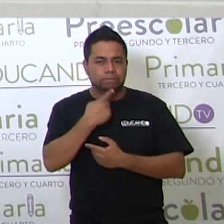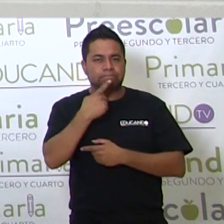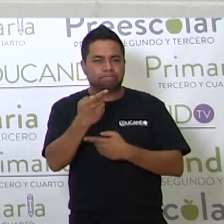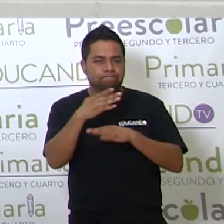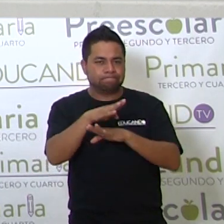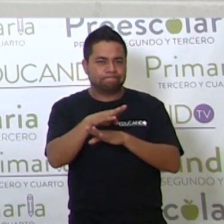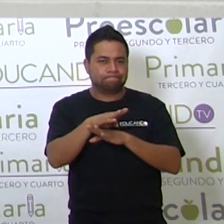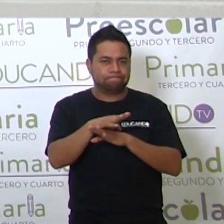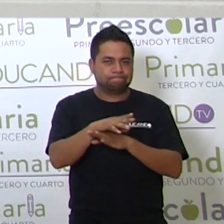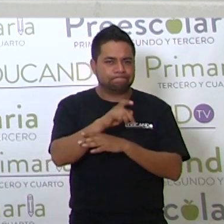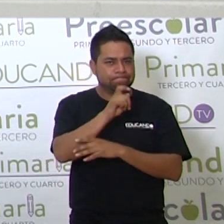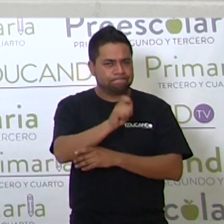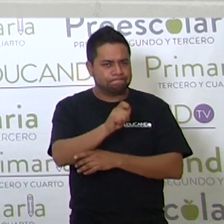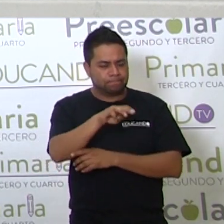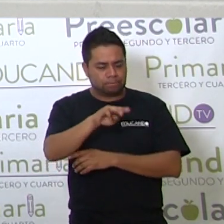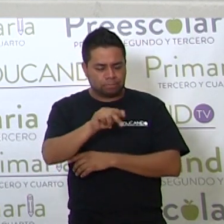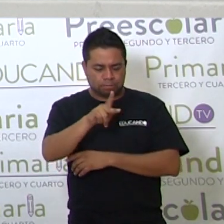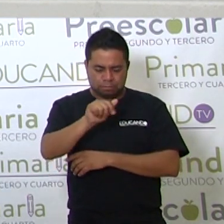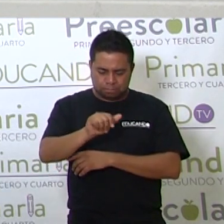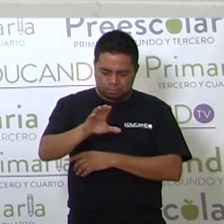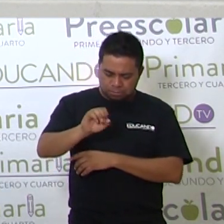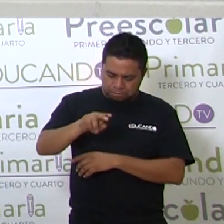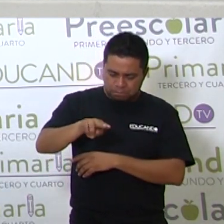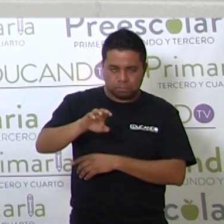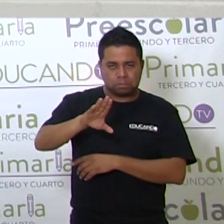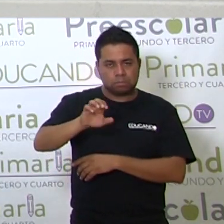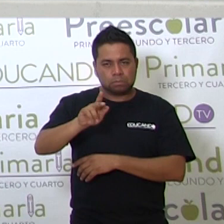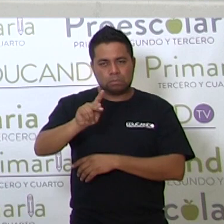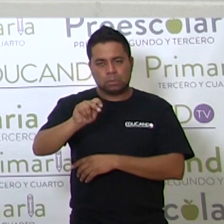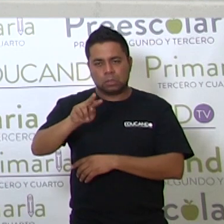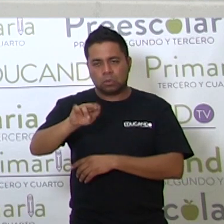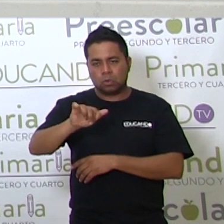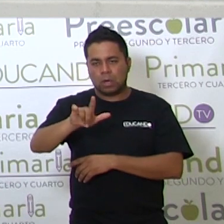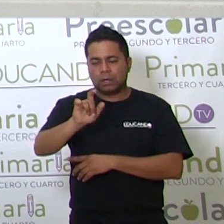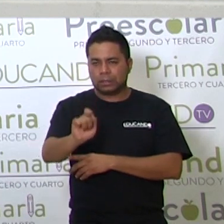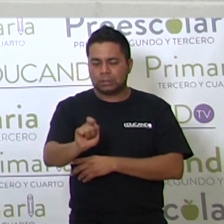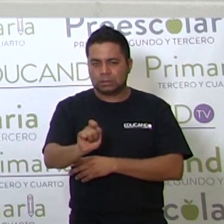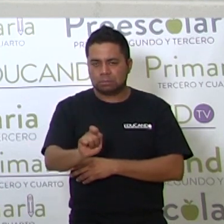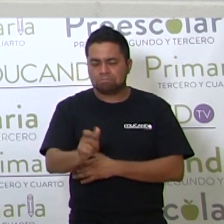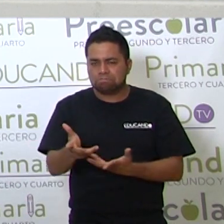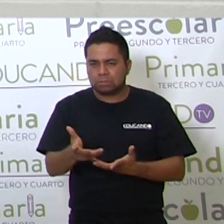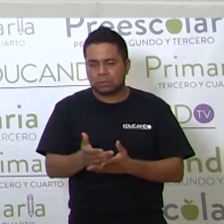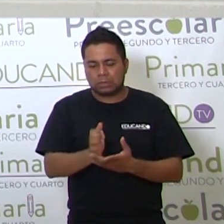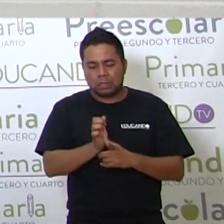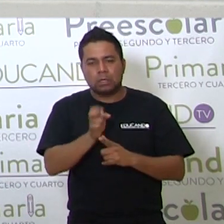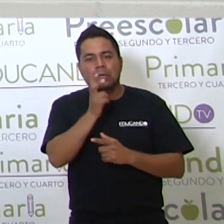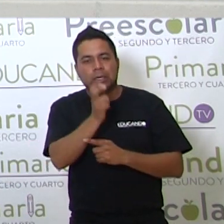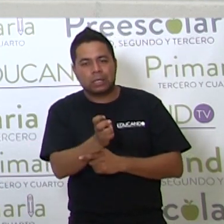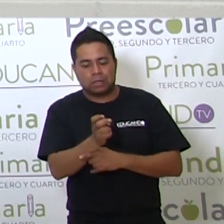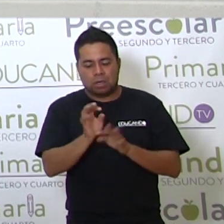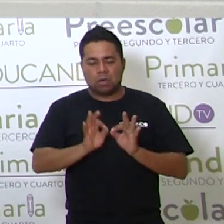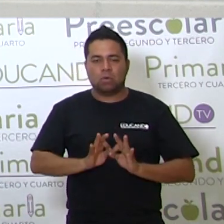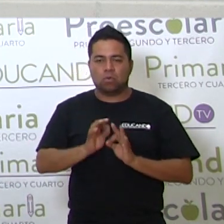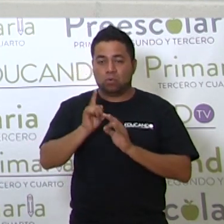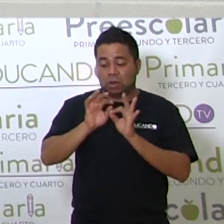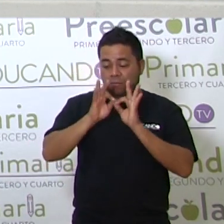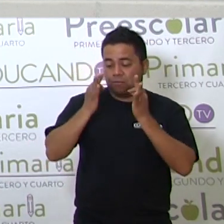mapa conceptual? Un mapa conceptual es una manera de organizar